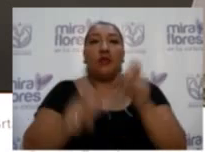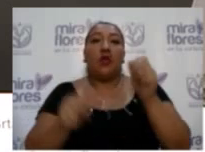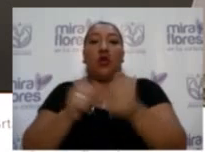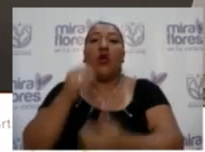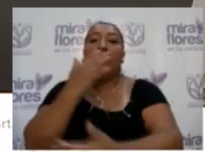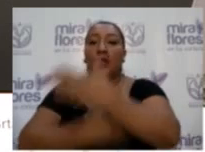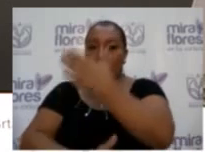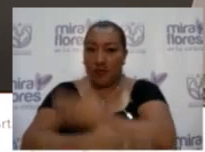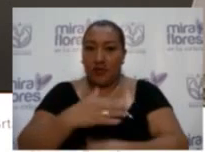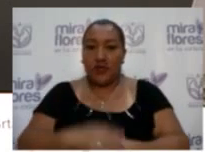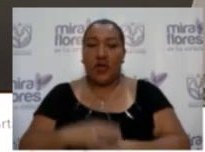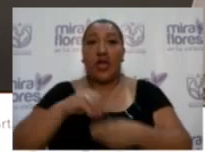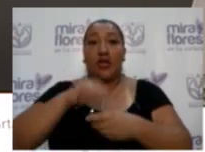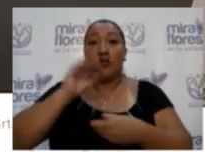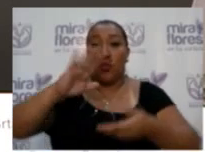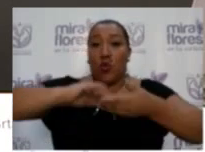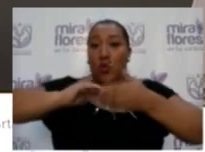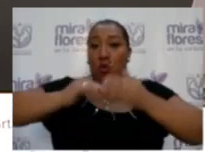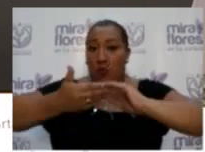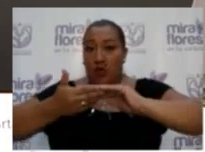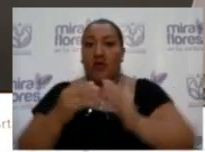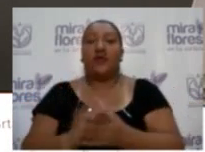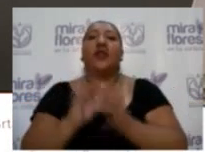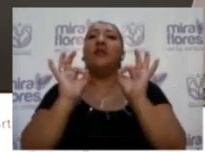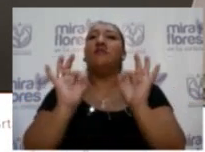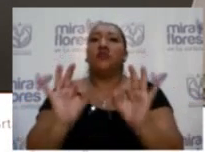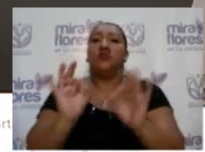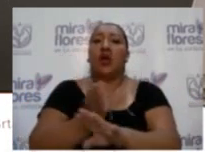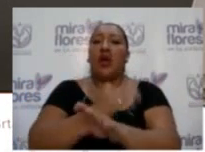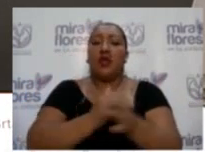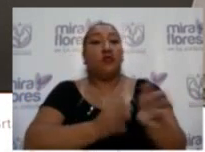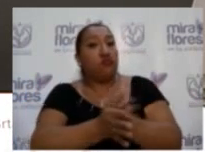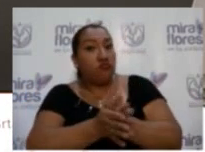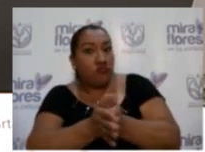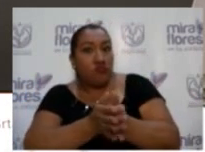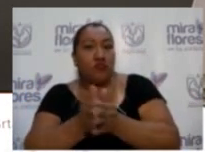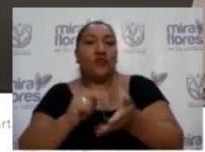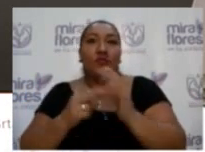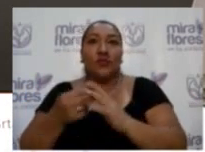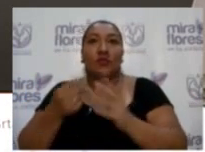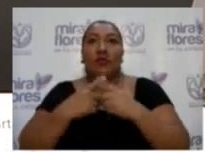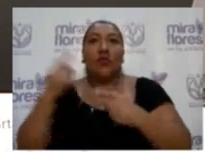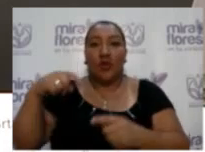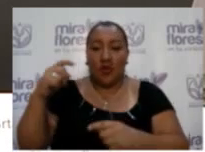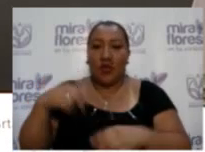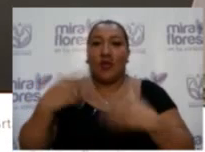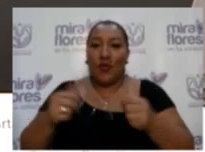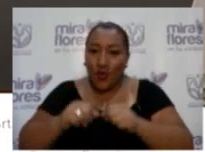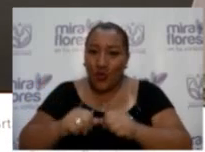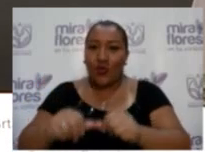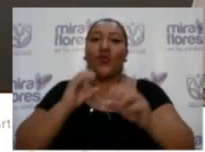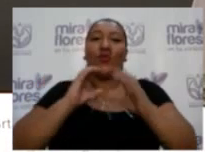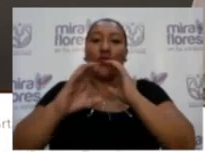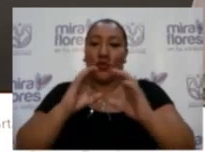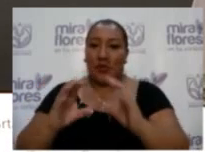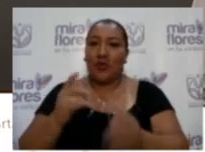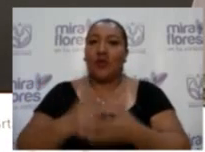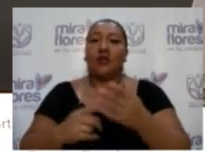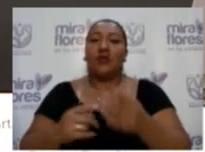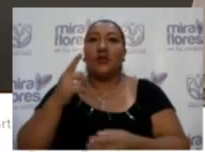con discapacidad en su comunidad, la misma que captó el interés del auditorio y generó la necesidad de continuar un diálogo